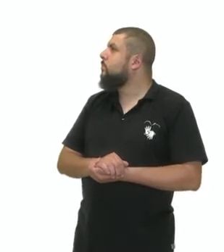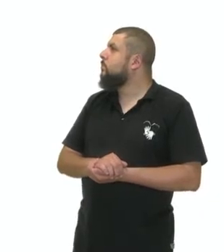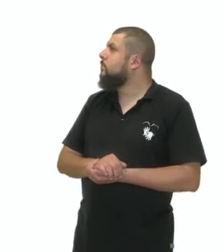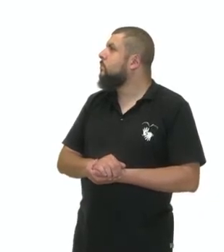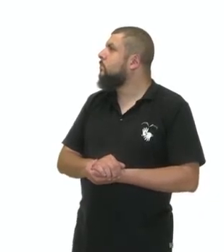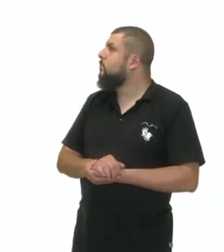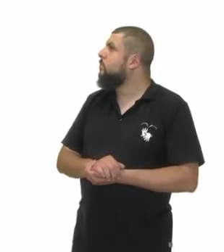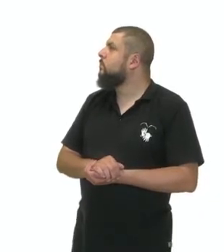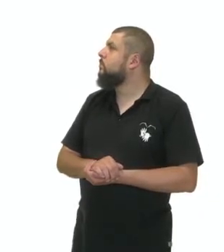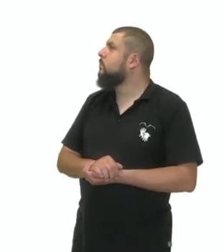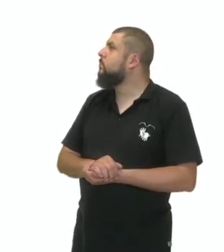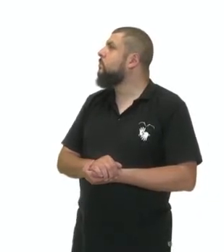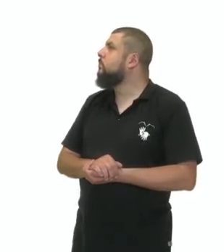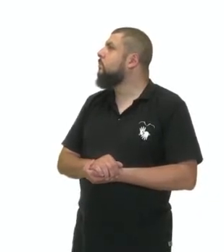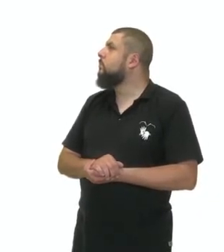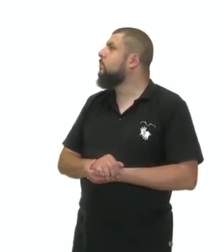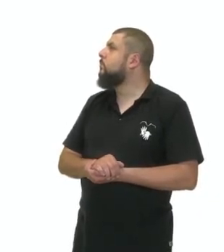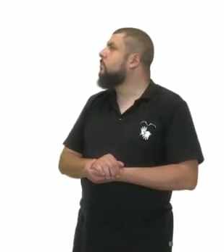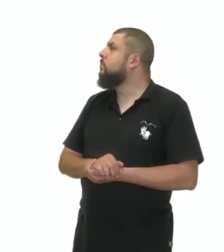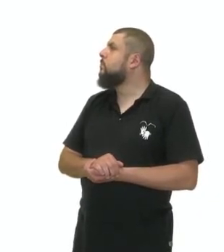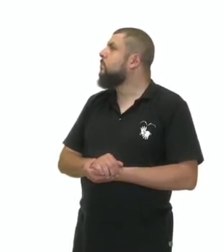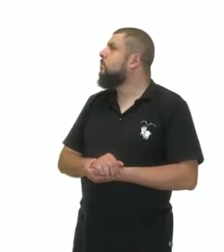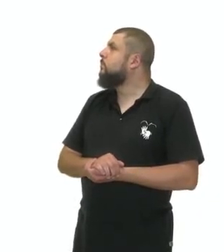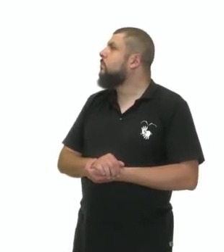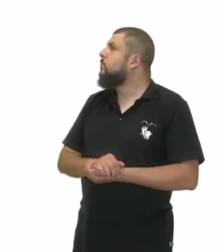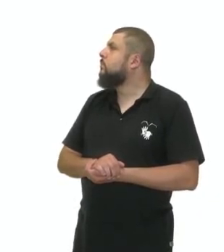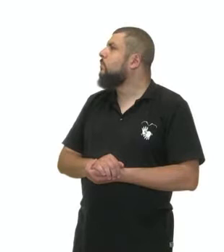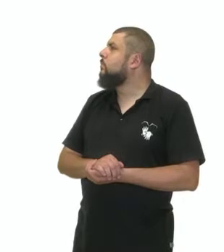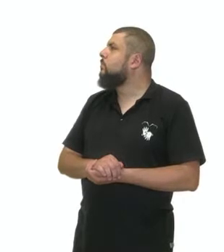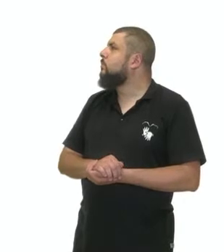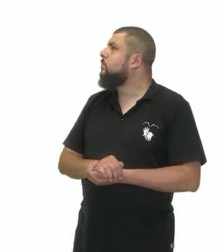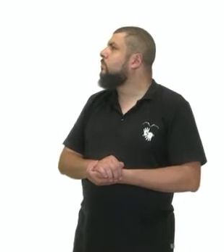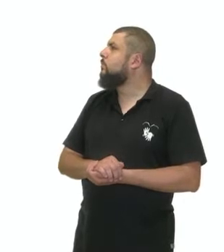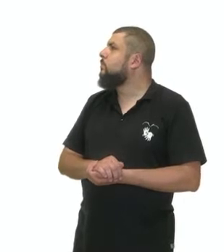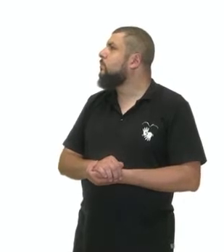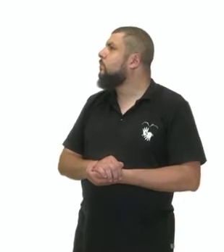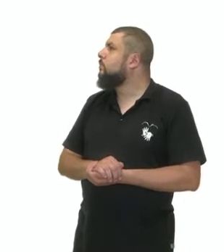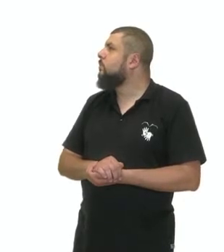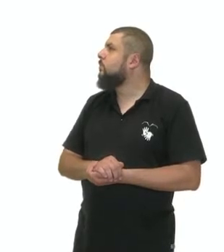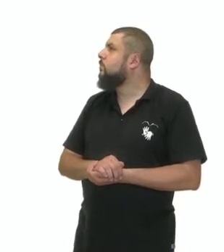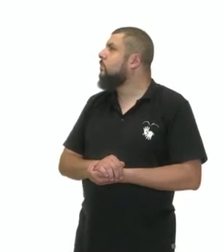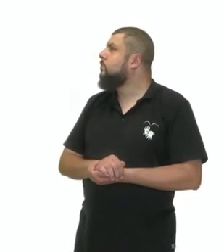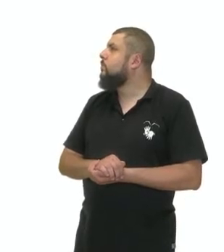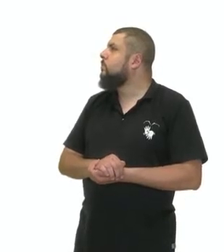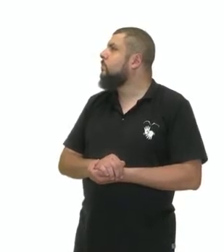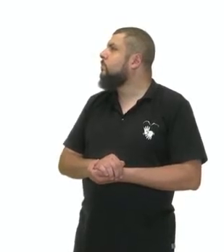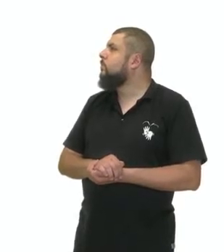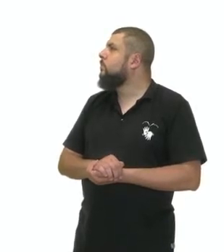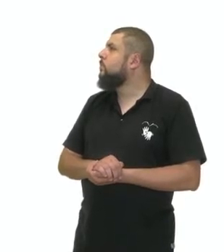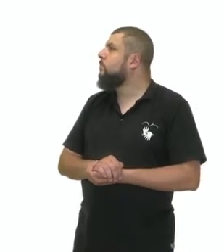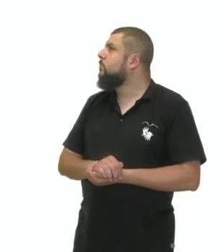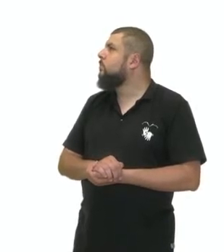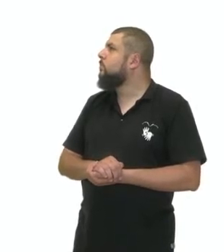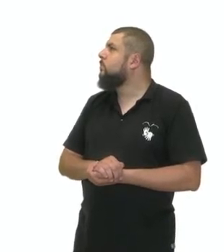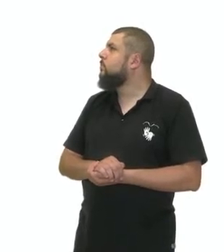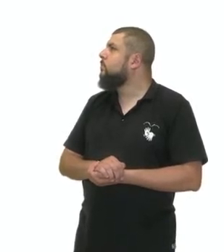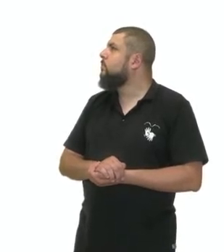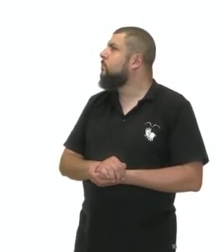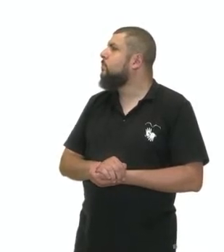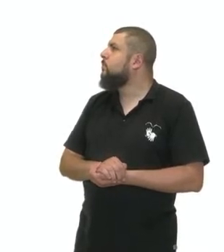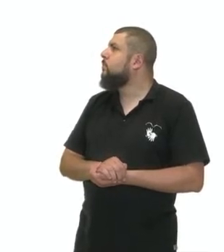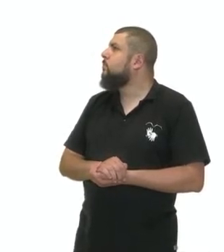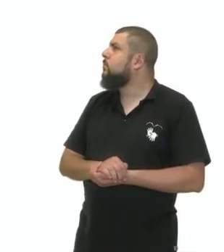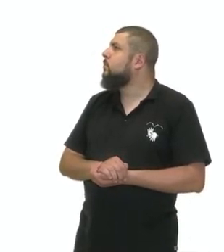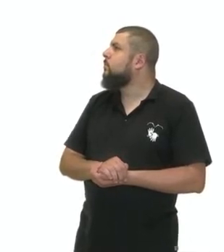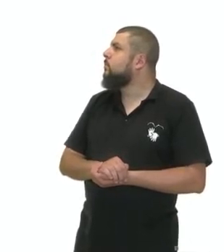a elevados precios porque la economía de su casa no llega para comprarse esos caprichos. Lo que a veces